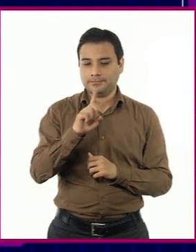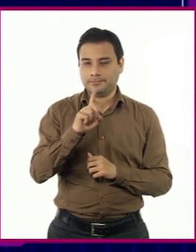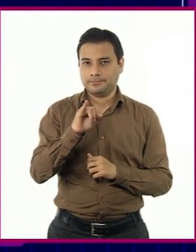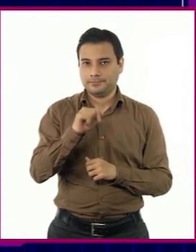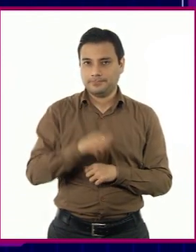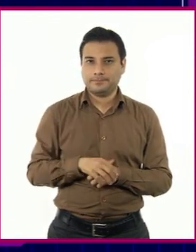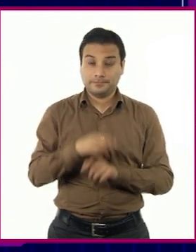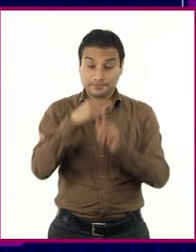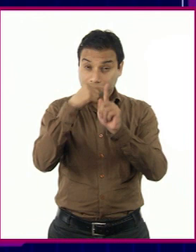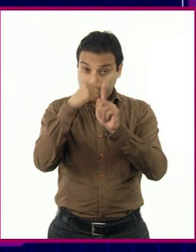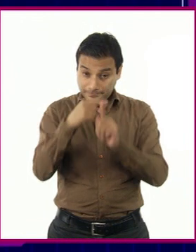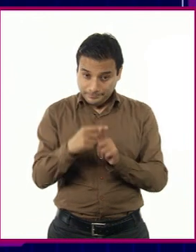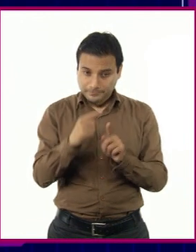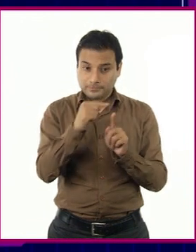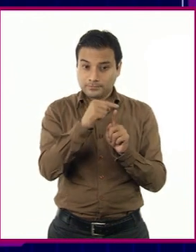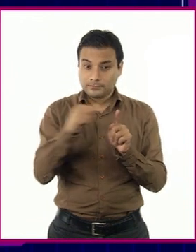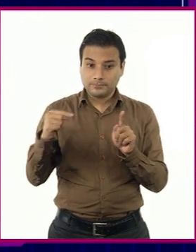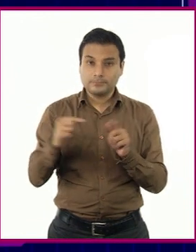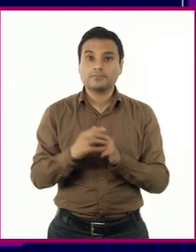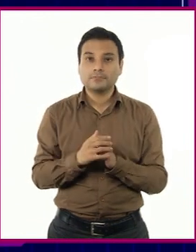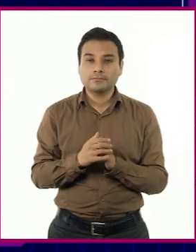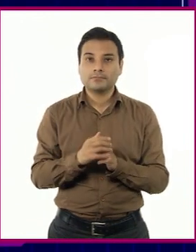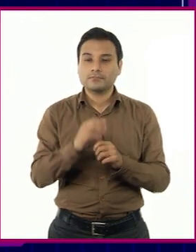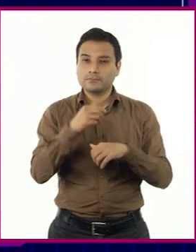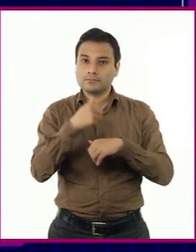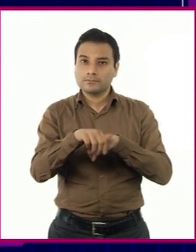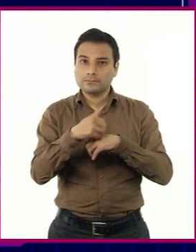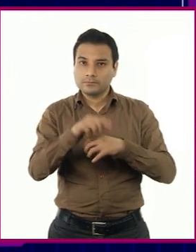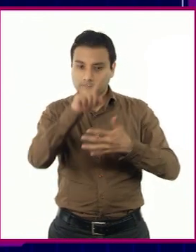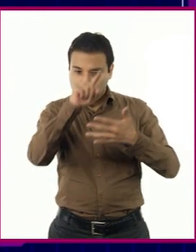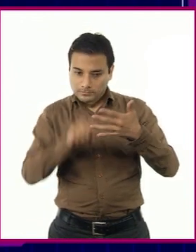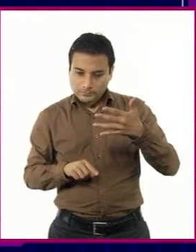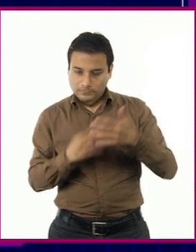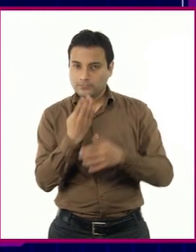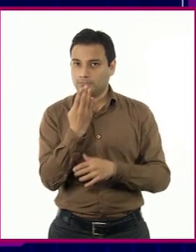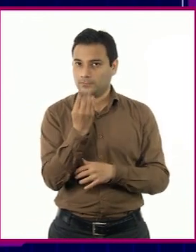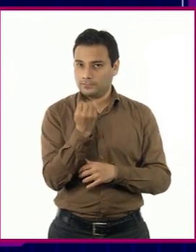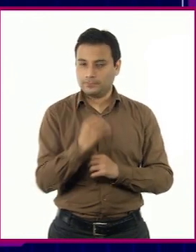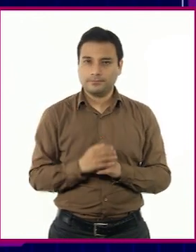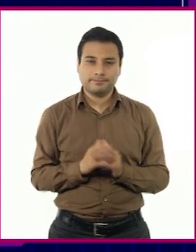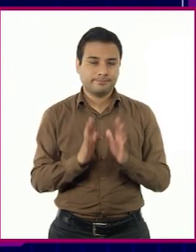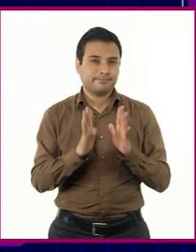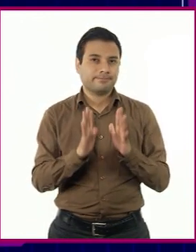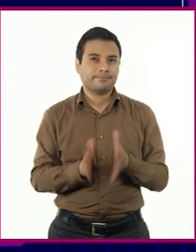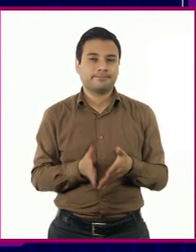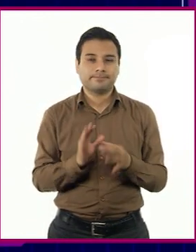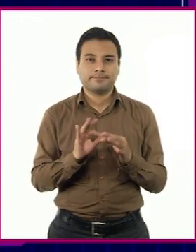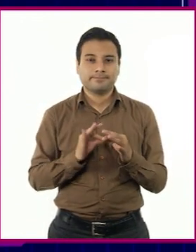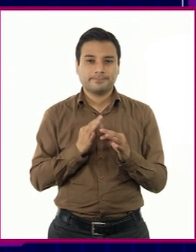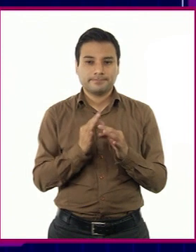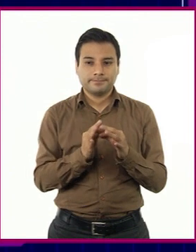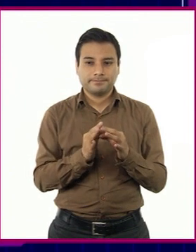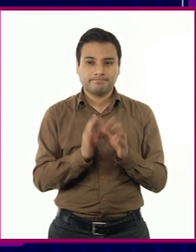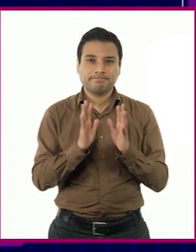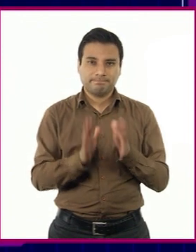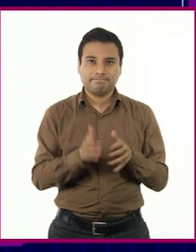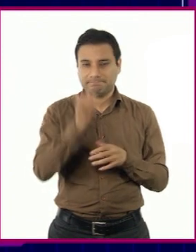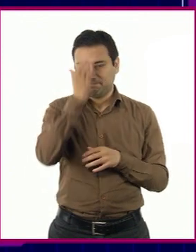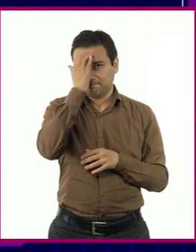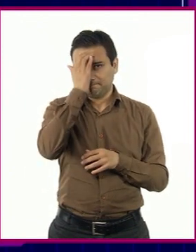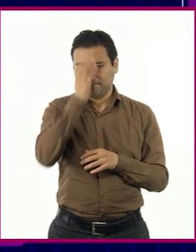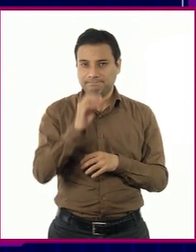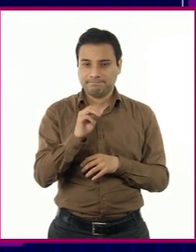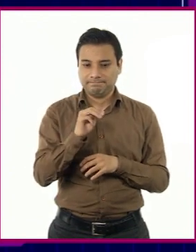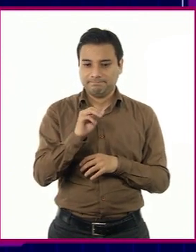dividiendo esta suma entre el número de datos, que es 9. Y listo. Encontramos la desviación